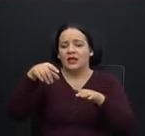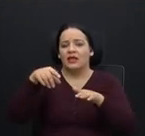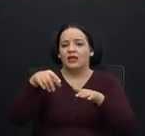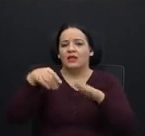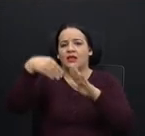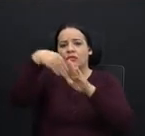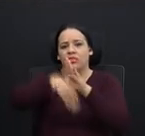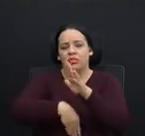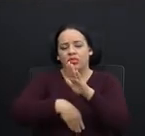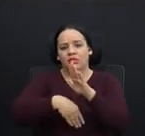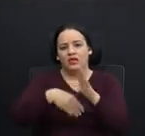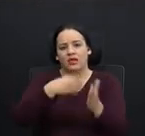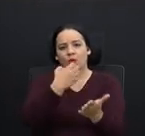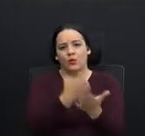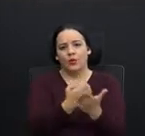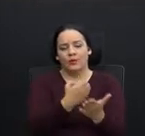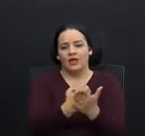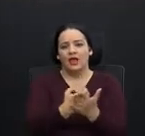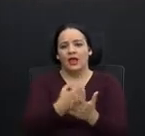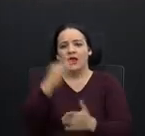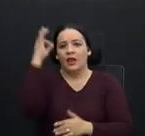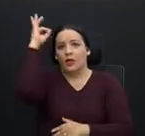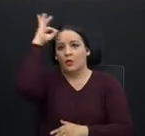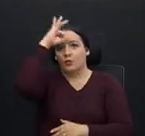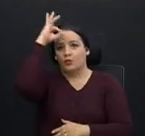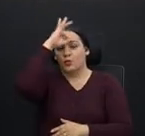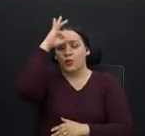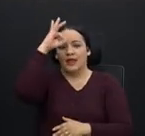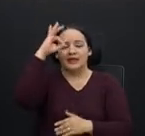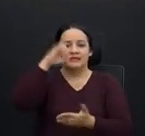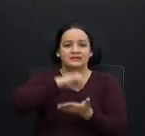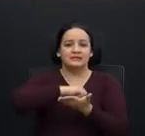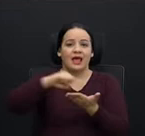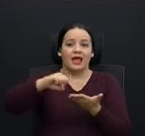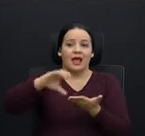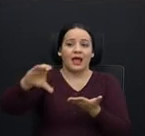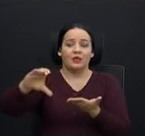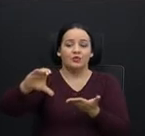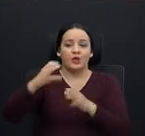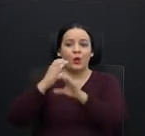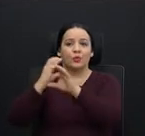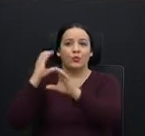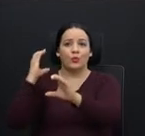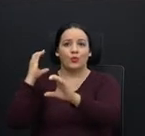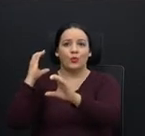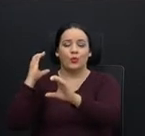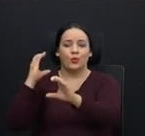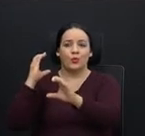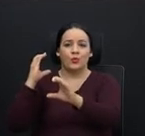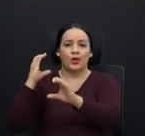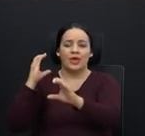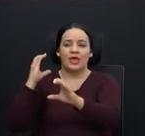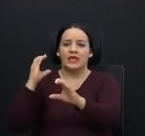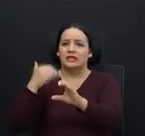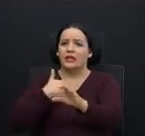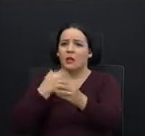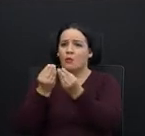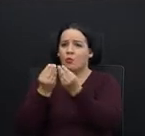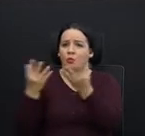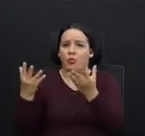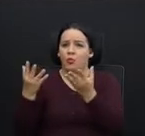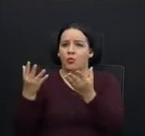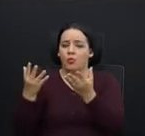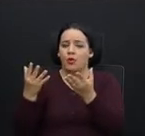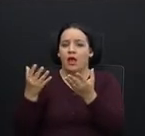en La Fortuna de San Carlos, los autobuseros pasaron de ir con full capacidad a llevar 5 o